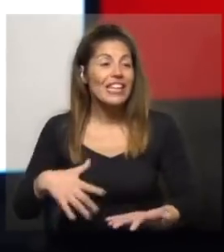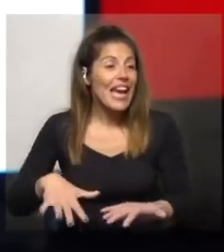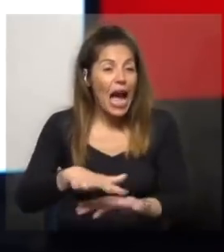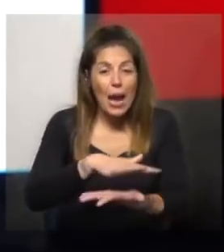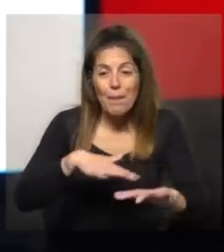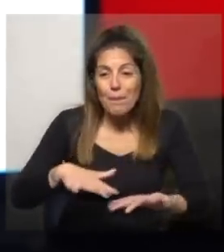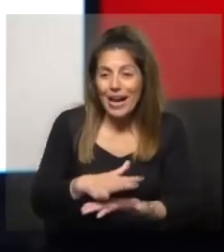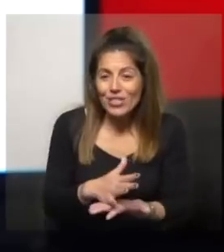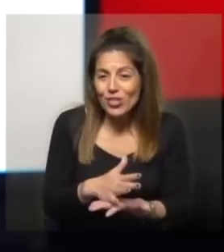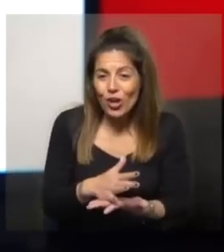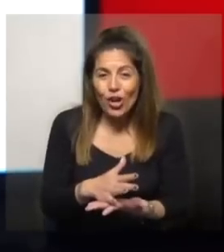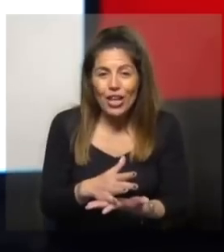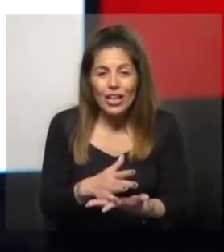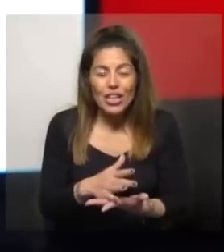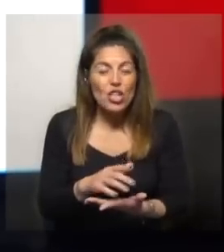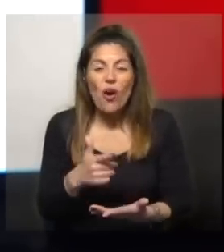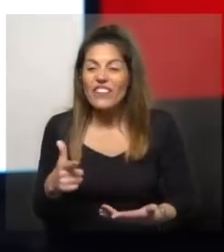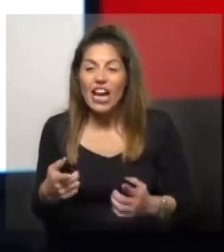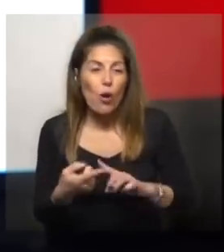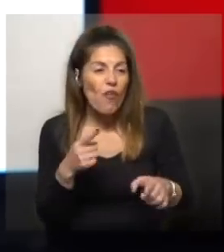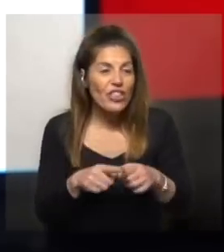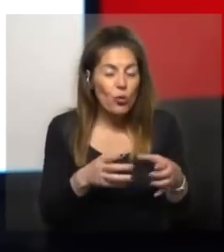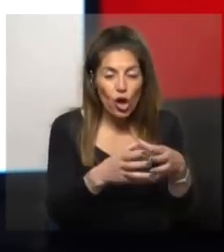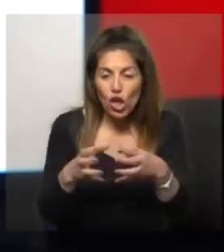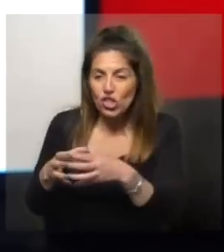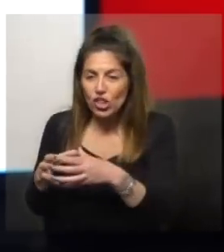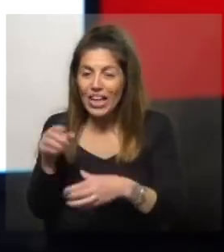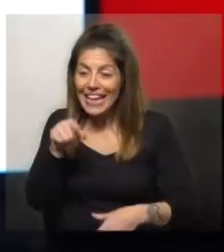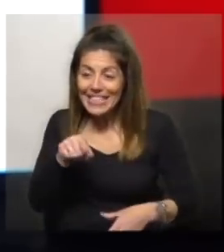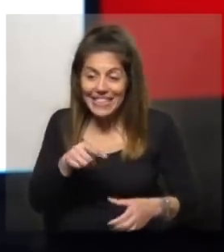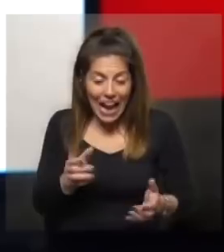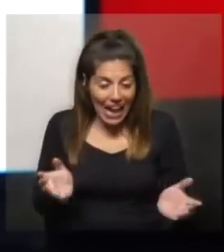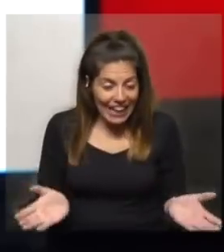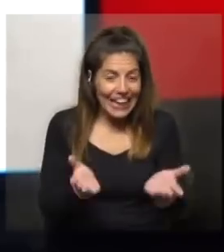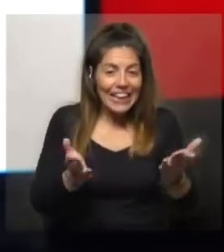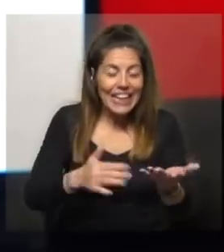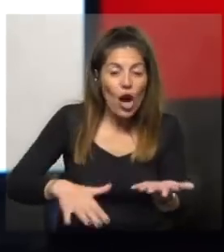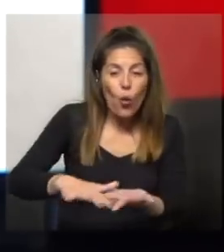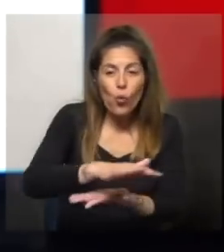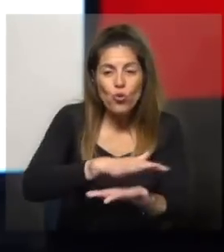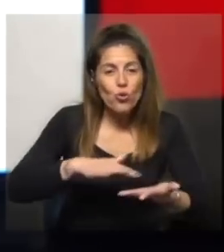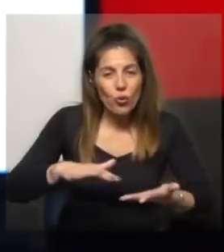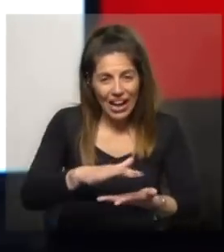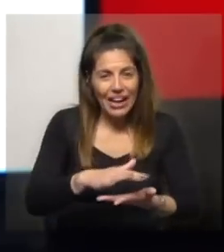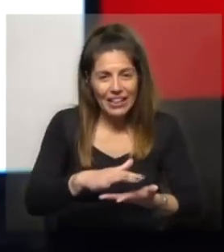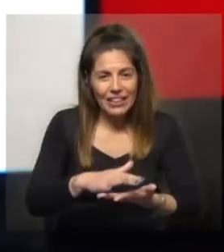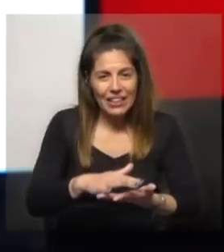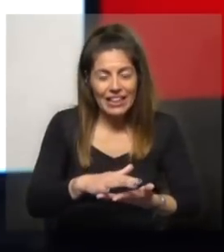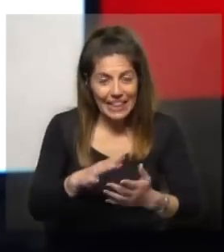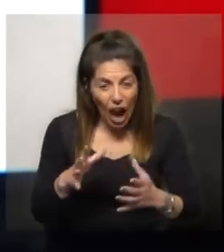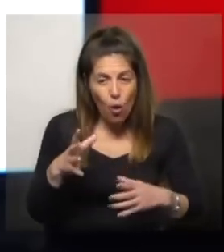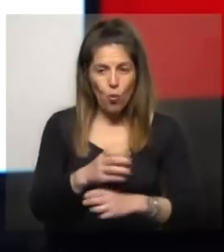muy establecida ni Tenía muchos vínculos entre los sectores y Nancy genera un lugar que además es de resistencia en la dictadura